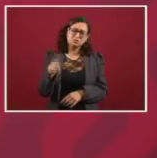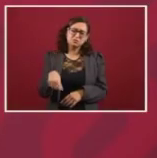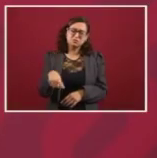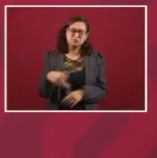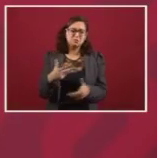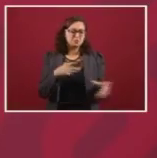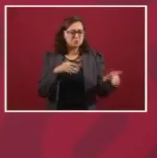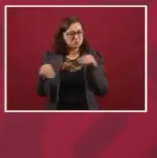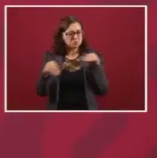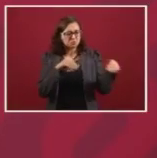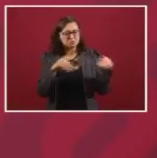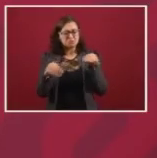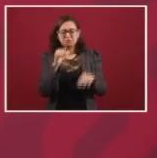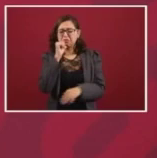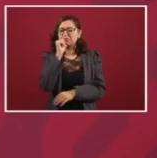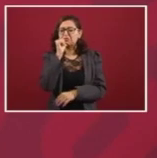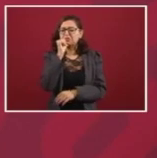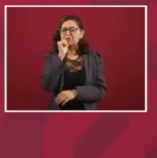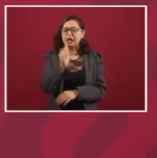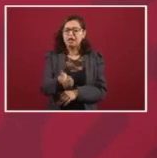No se movía nada.